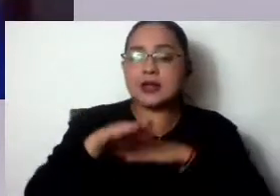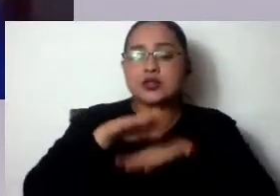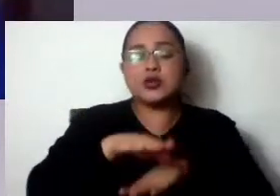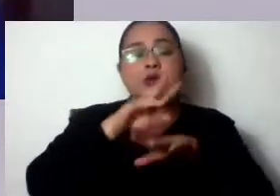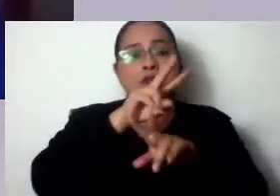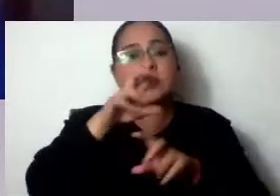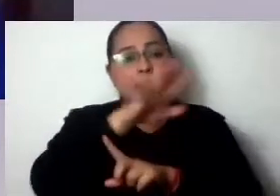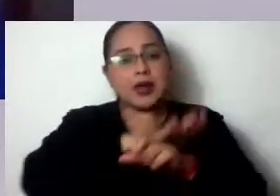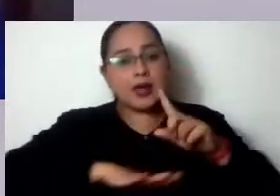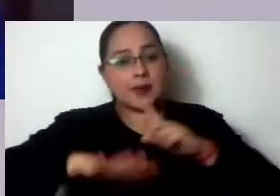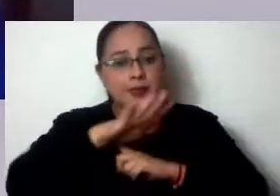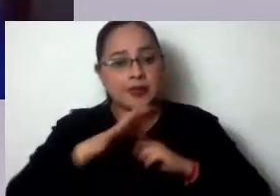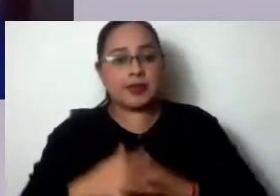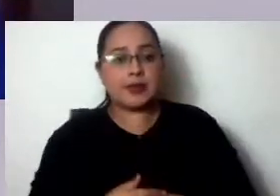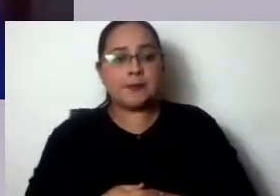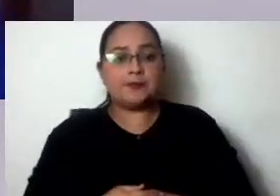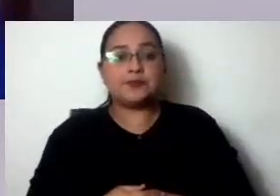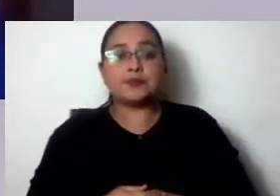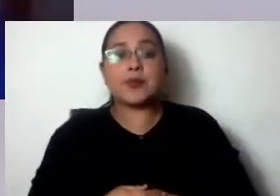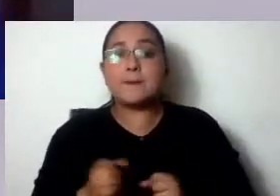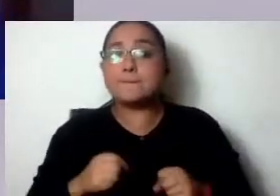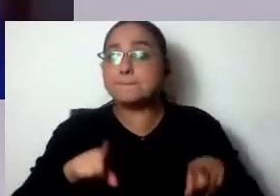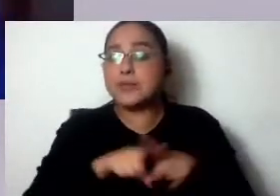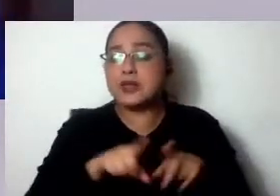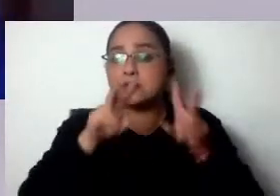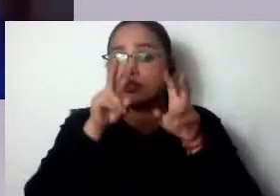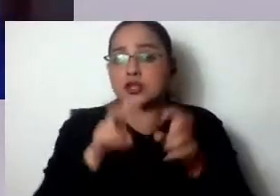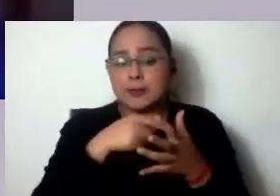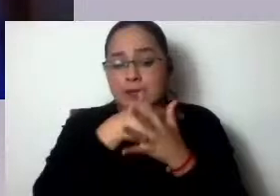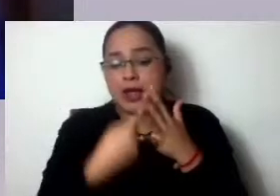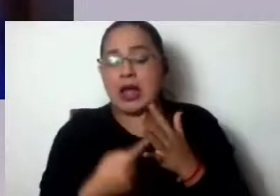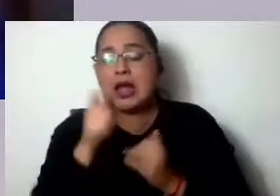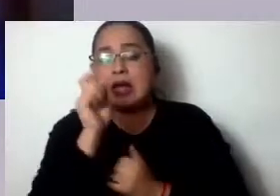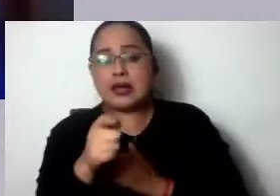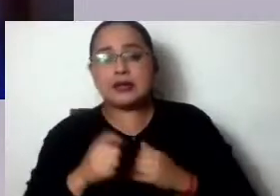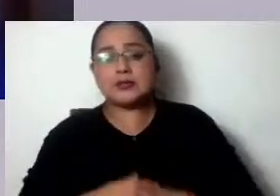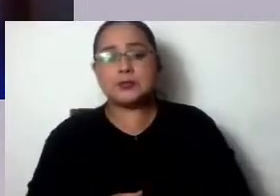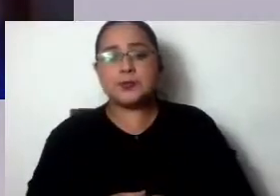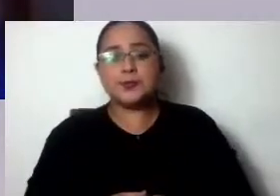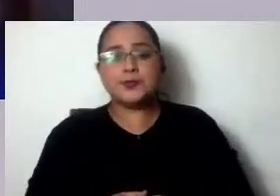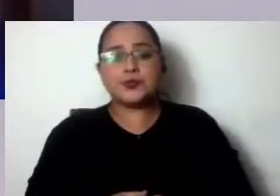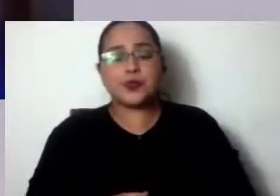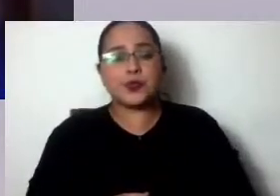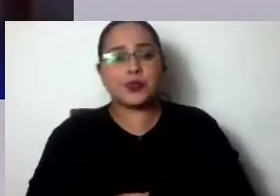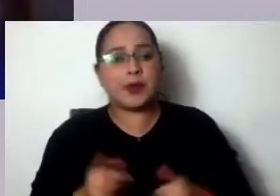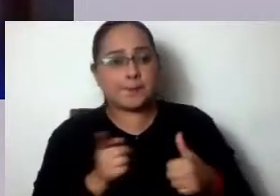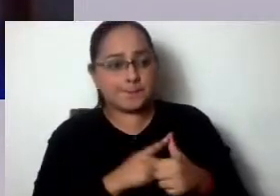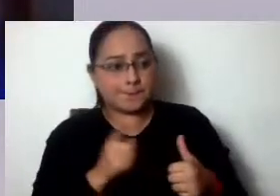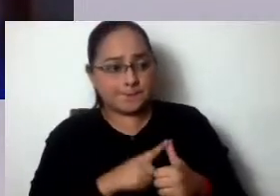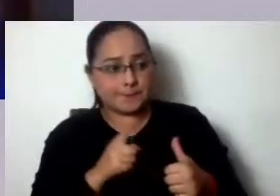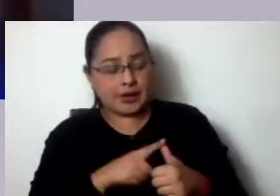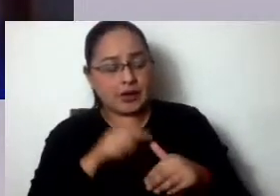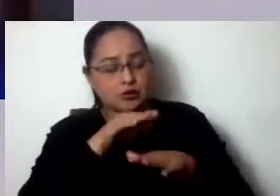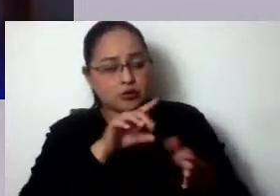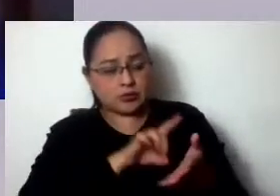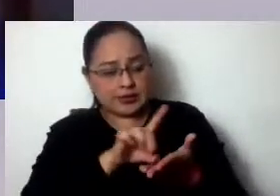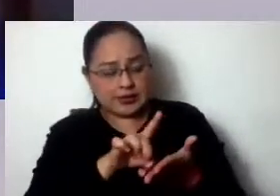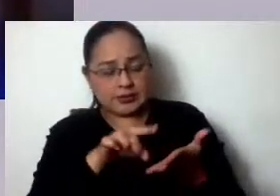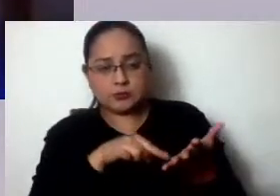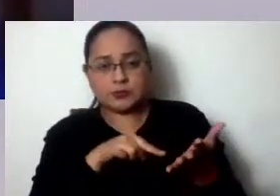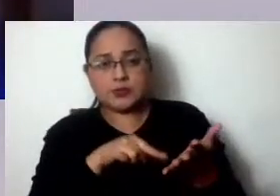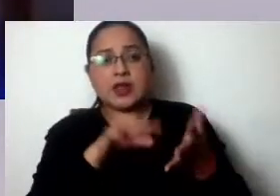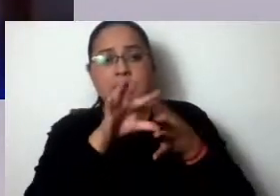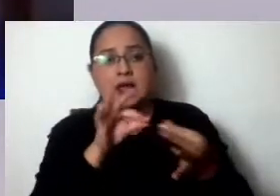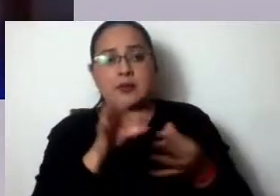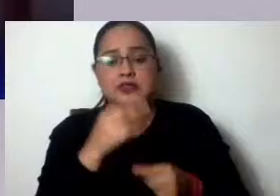entre estos asuntos destacan los siguientes en un primer acercamiento de estos derechos la segunda